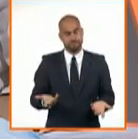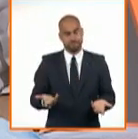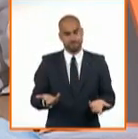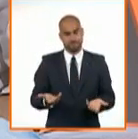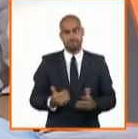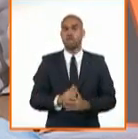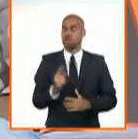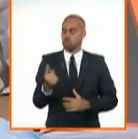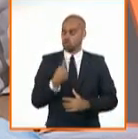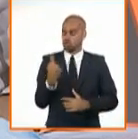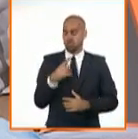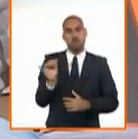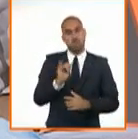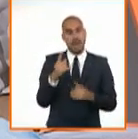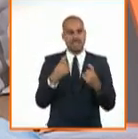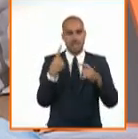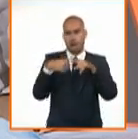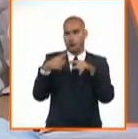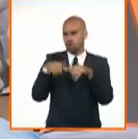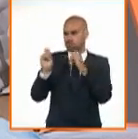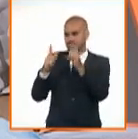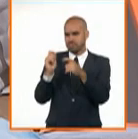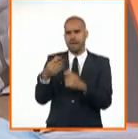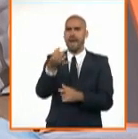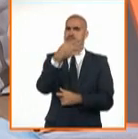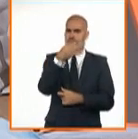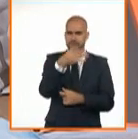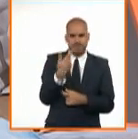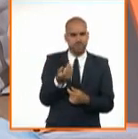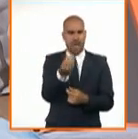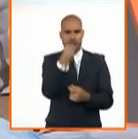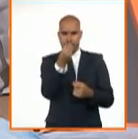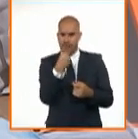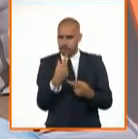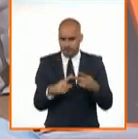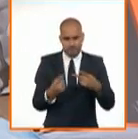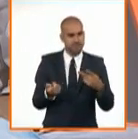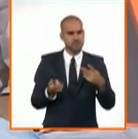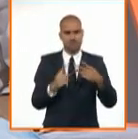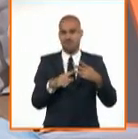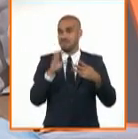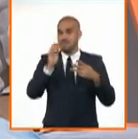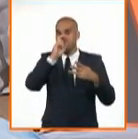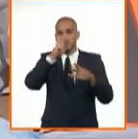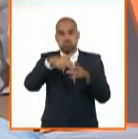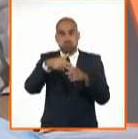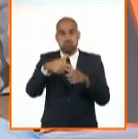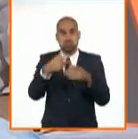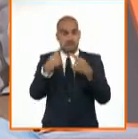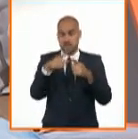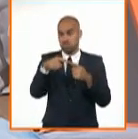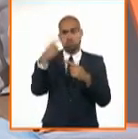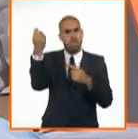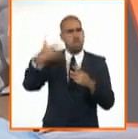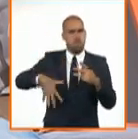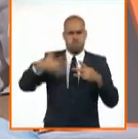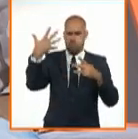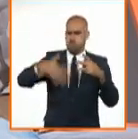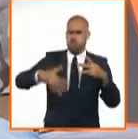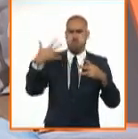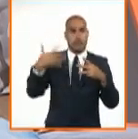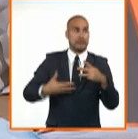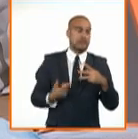otra otras cosas medicamentos alimentos el propio combustible y que hoy están encarecido y no ha podido